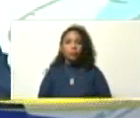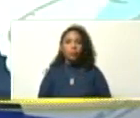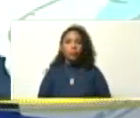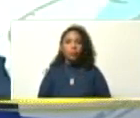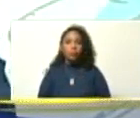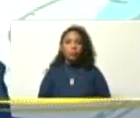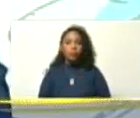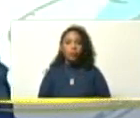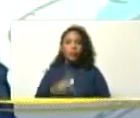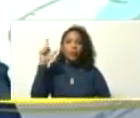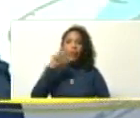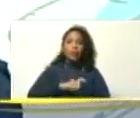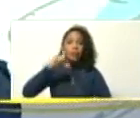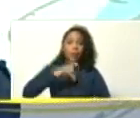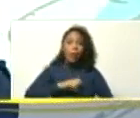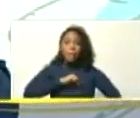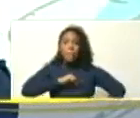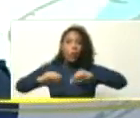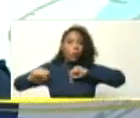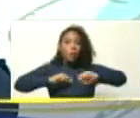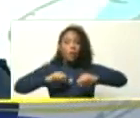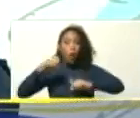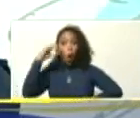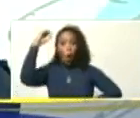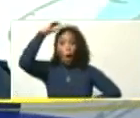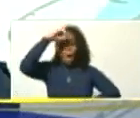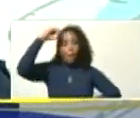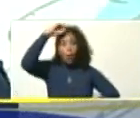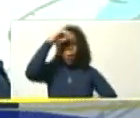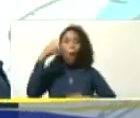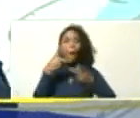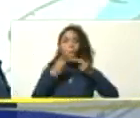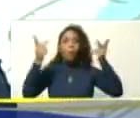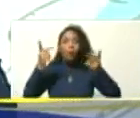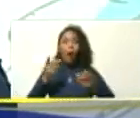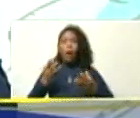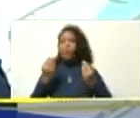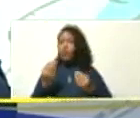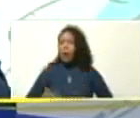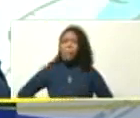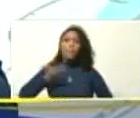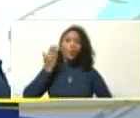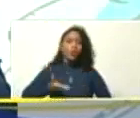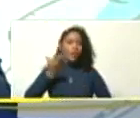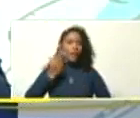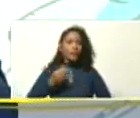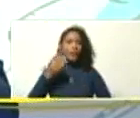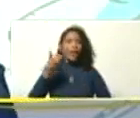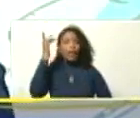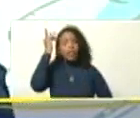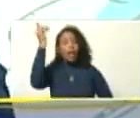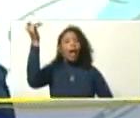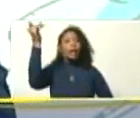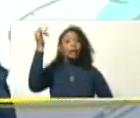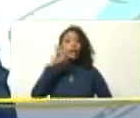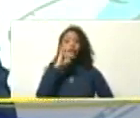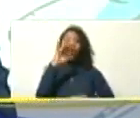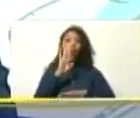Se necesita un movimiento de opinión pública muy poderoso, muy culto, muy